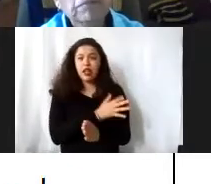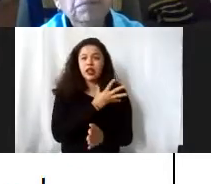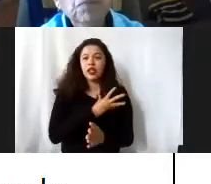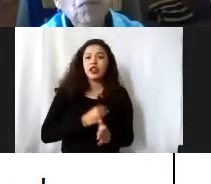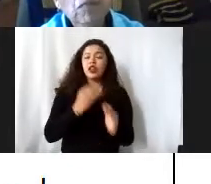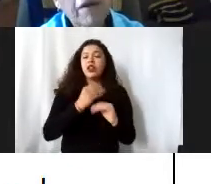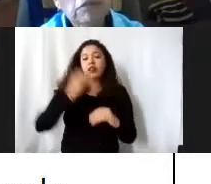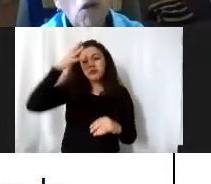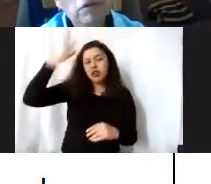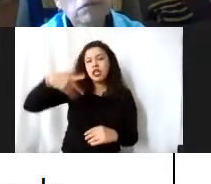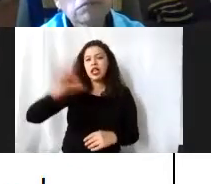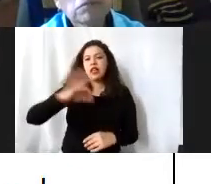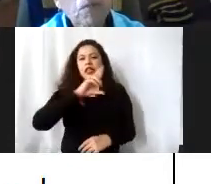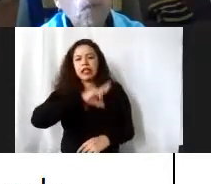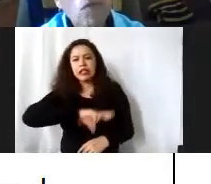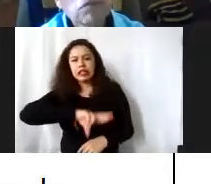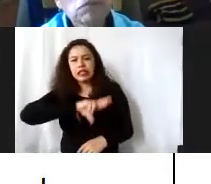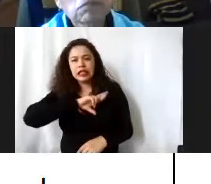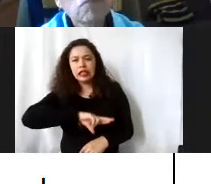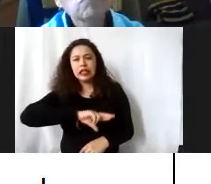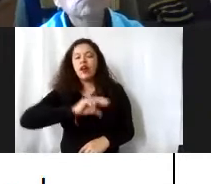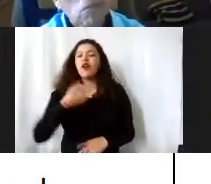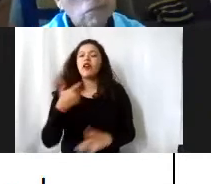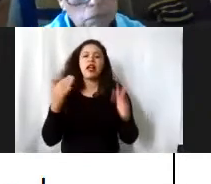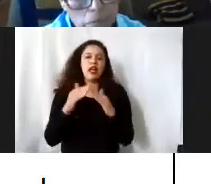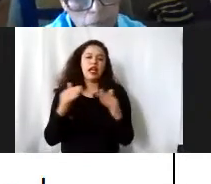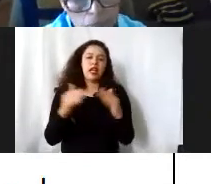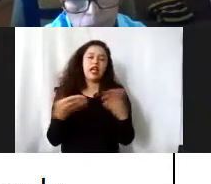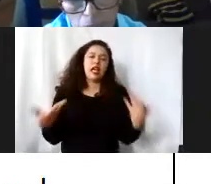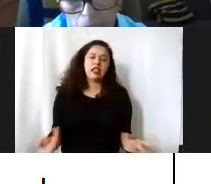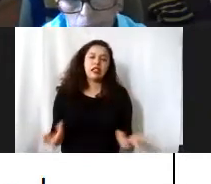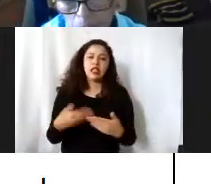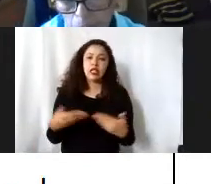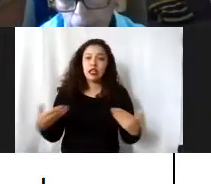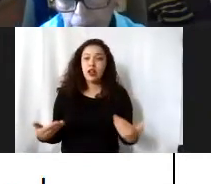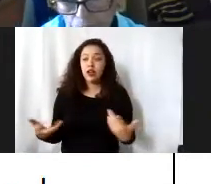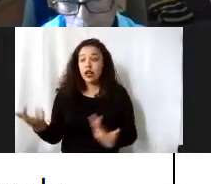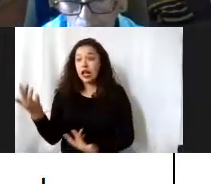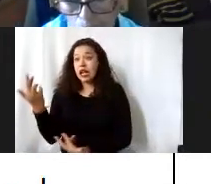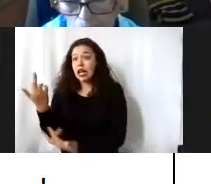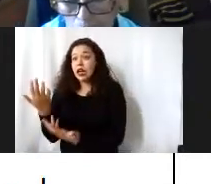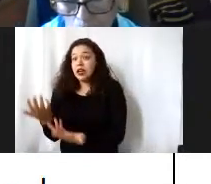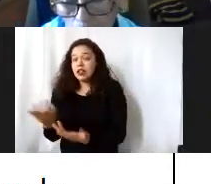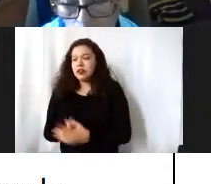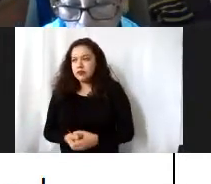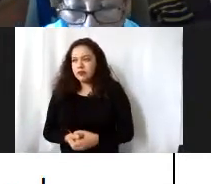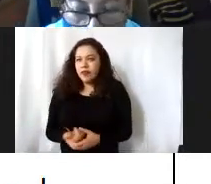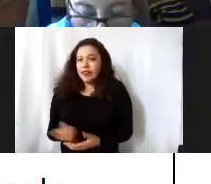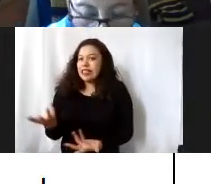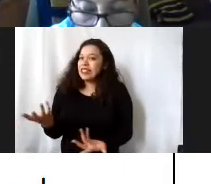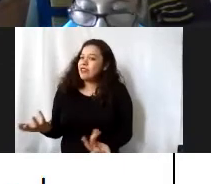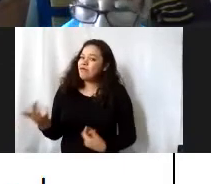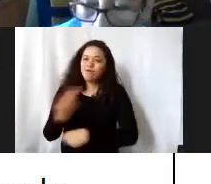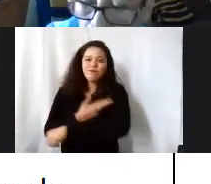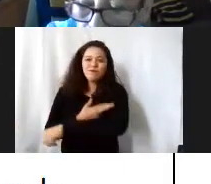estaban rentando otra casa y que ahora se han tenido que arreglar de cómo